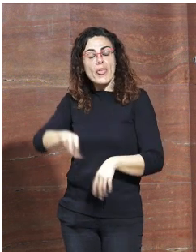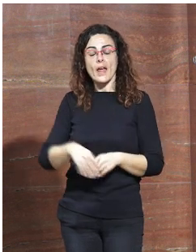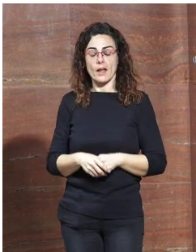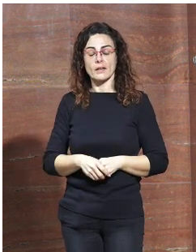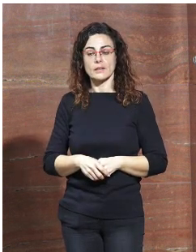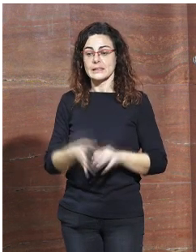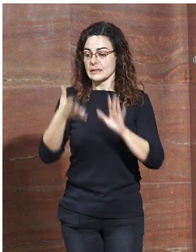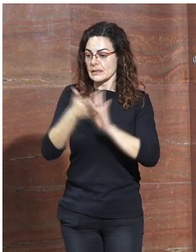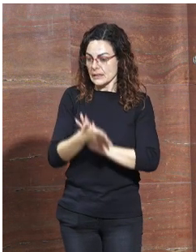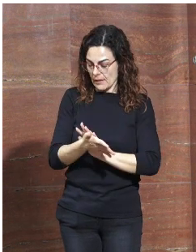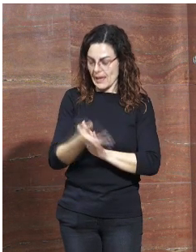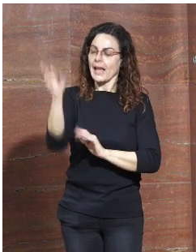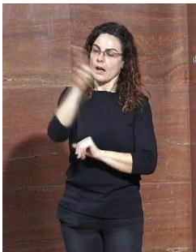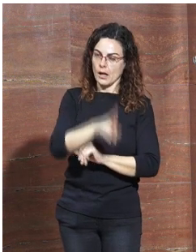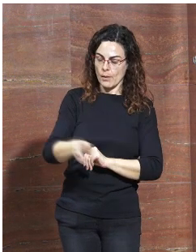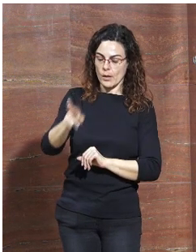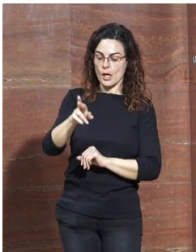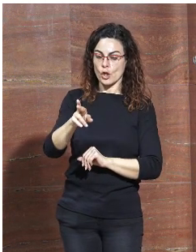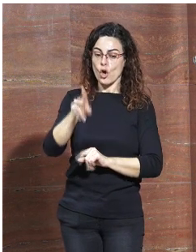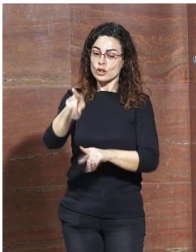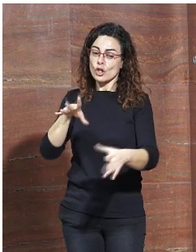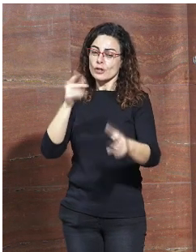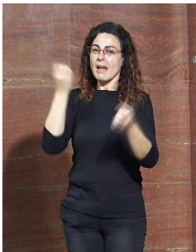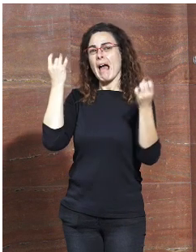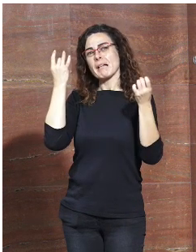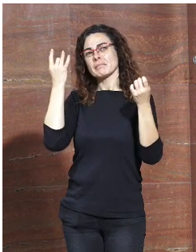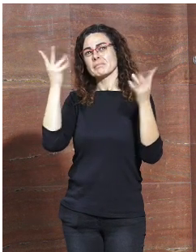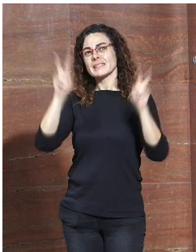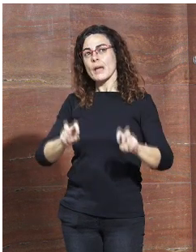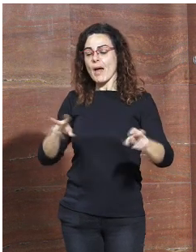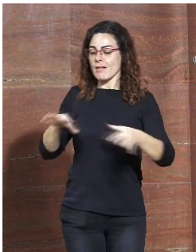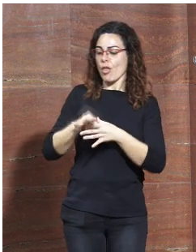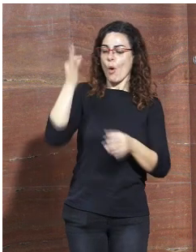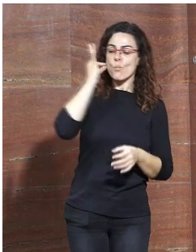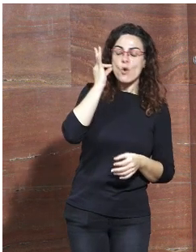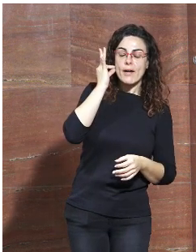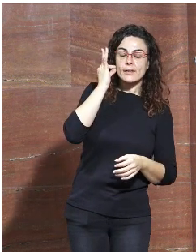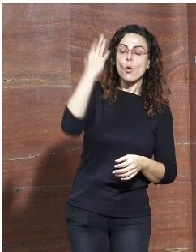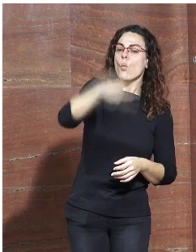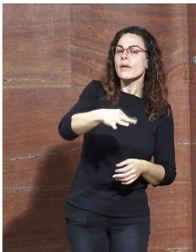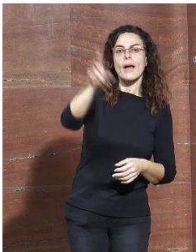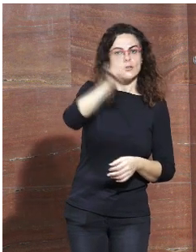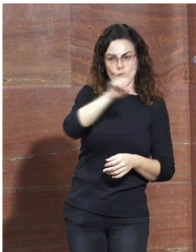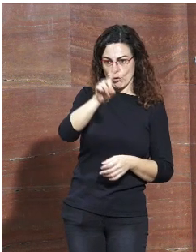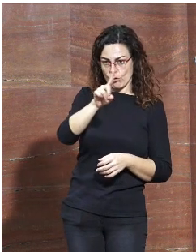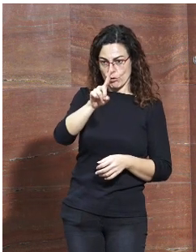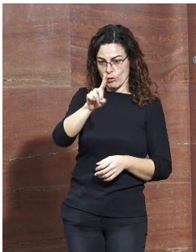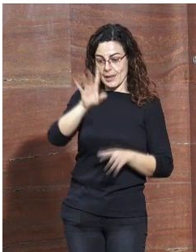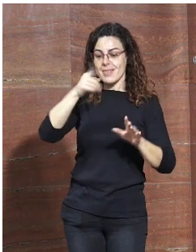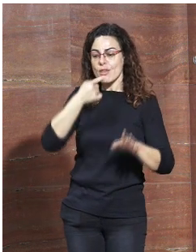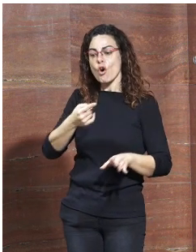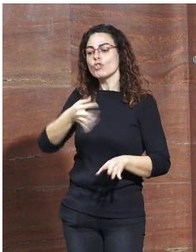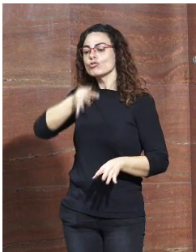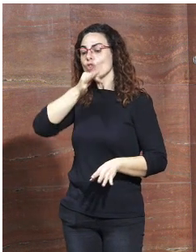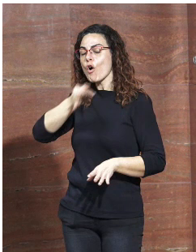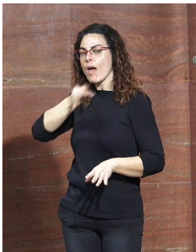sean actividades propias de las mujeres. Digo que estas actividades siguen recayendo injustamente en